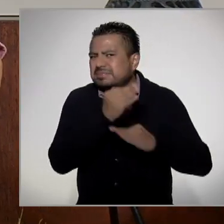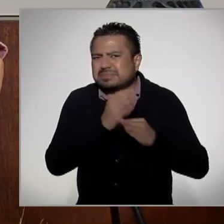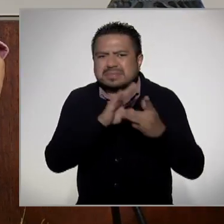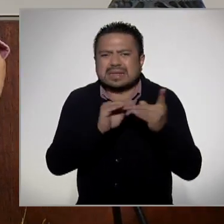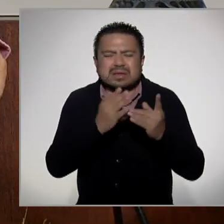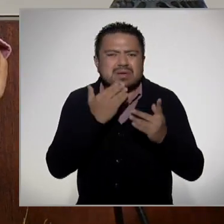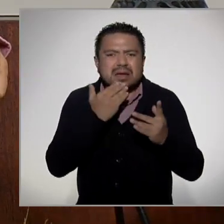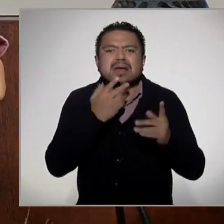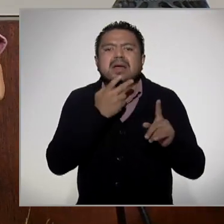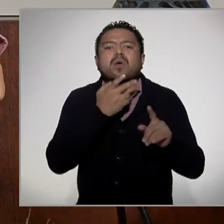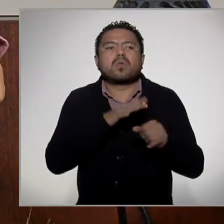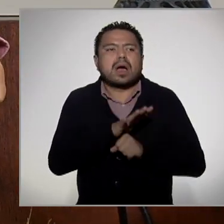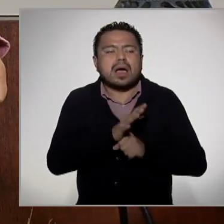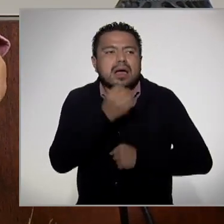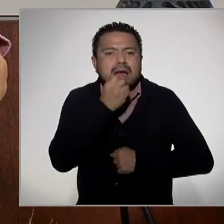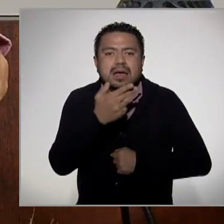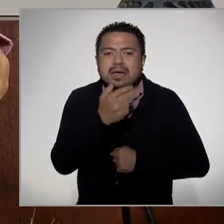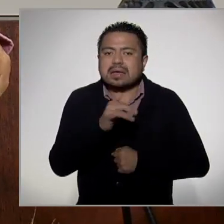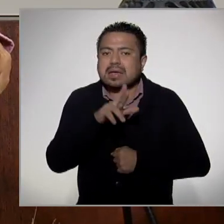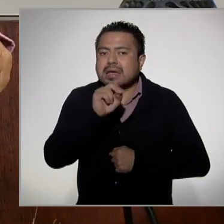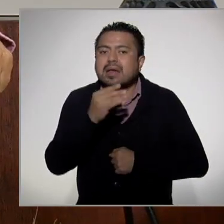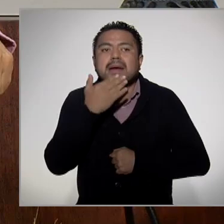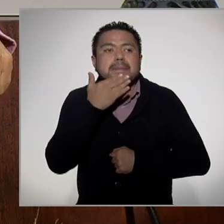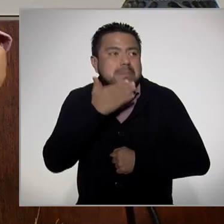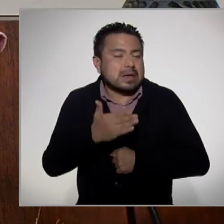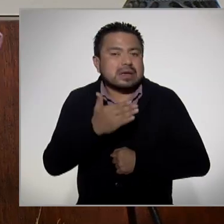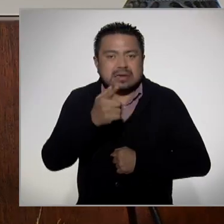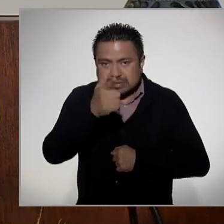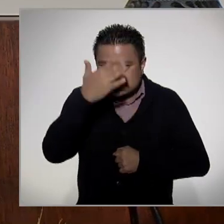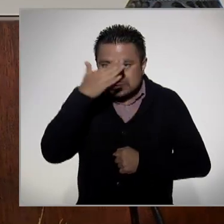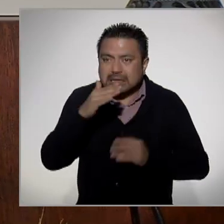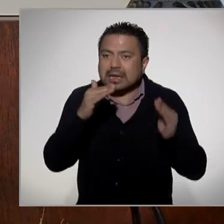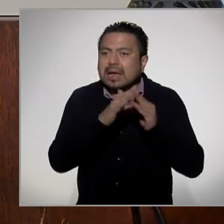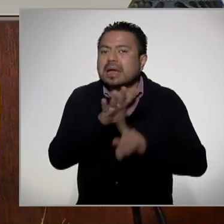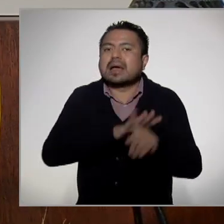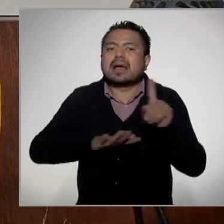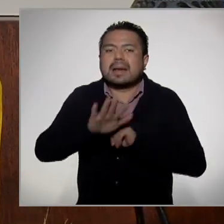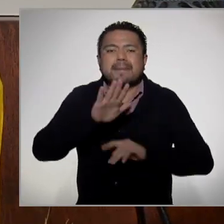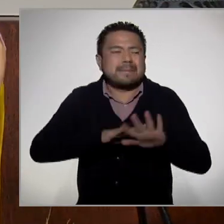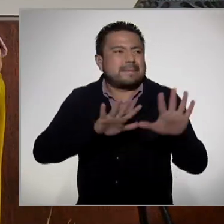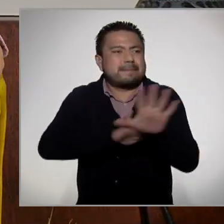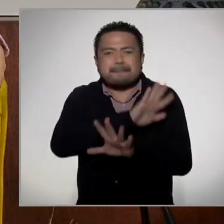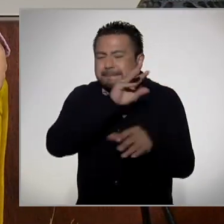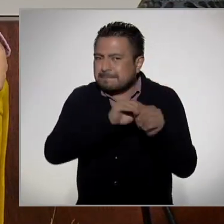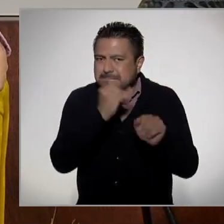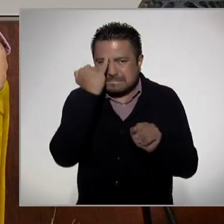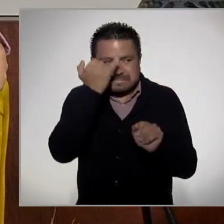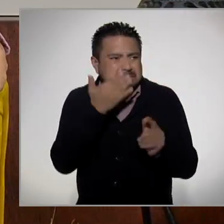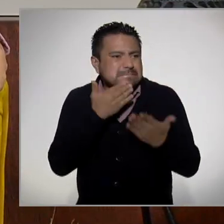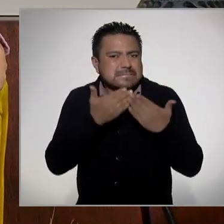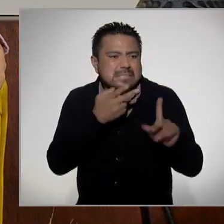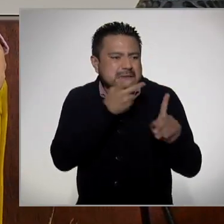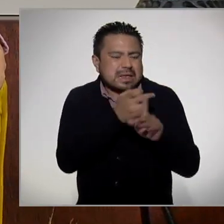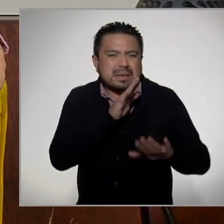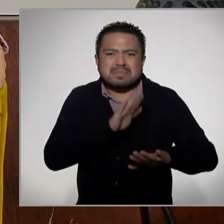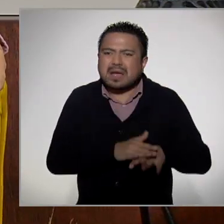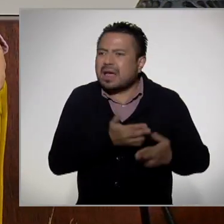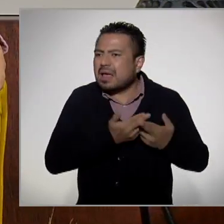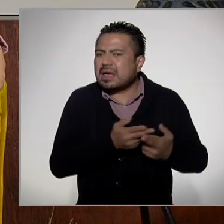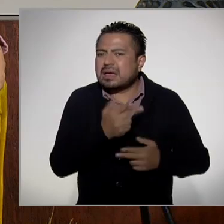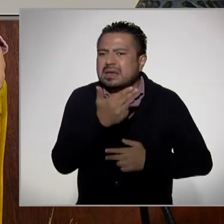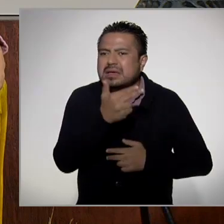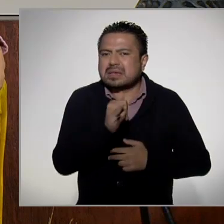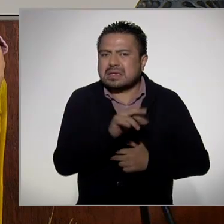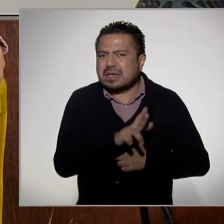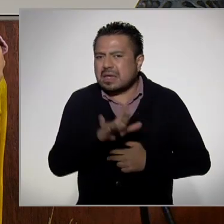alimentos son ricos en hierro para que ustedes sepan en casa también acuérdense que una alimentación completa es lo ideal pero estos son los alimentos que contienen más cantidad de hierro vamos a